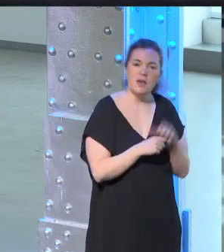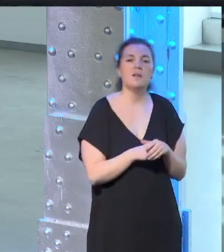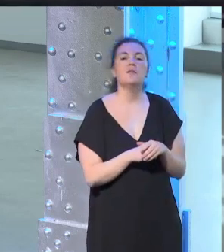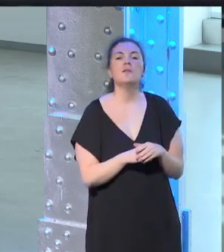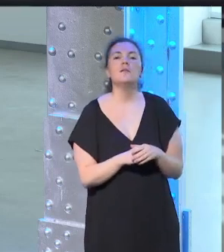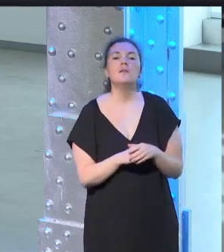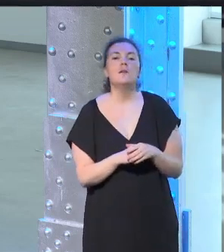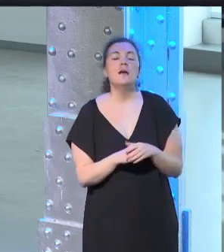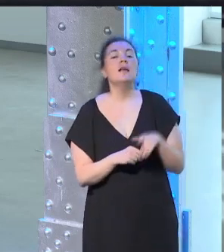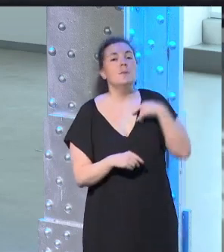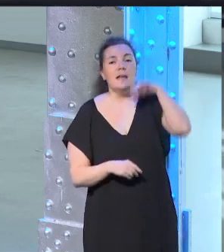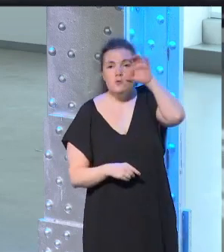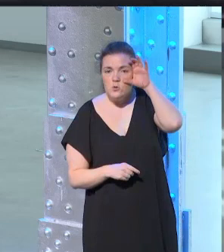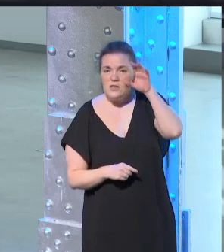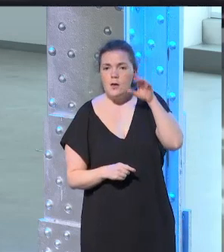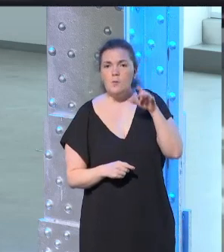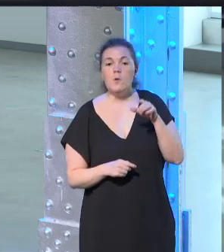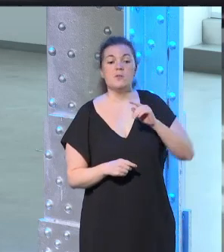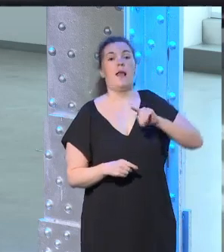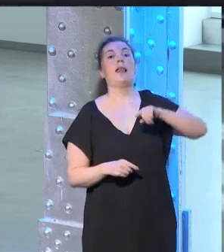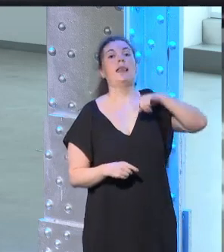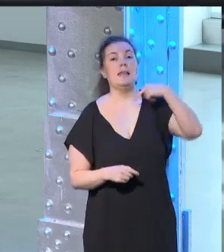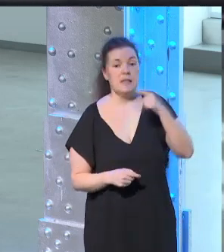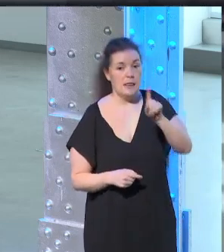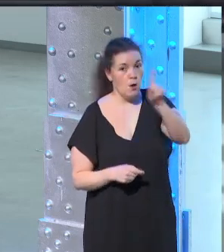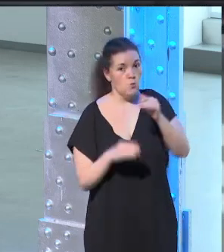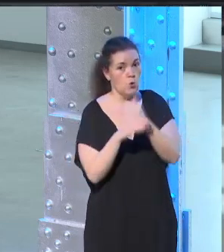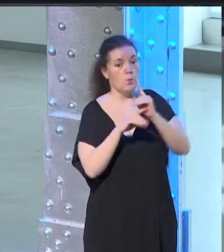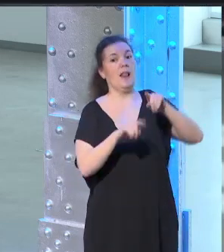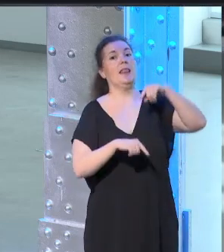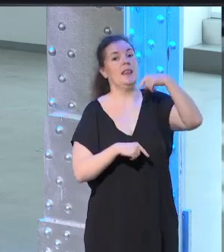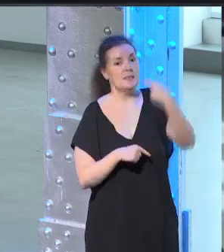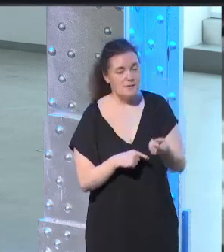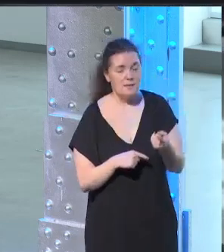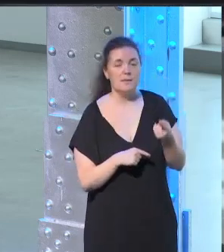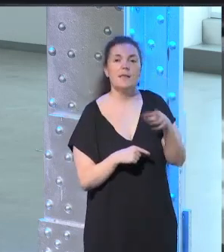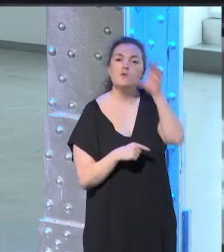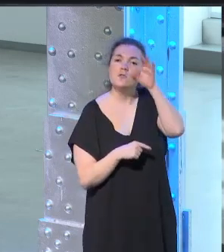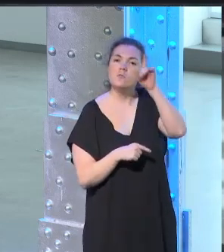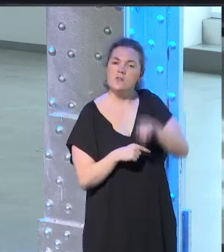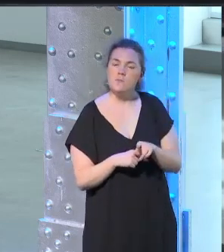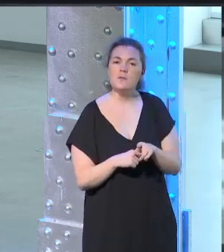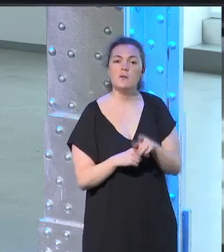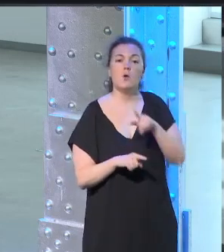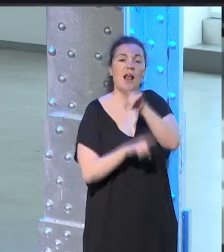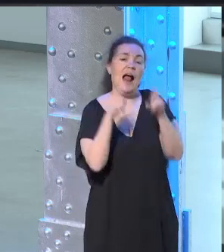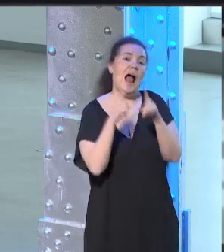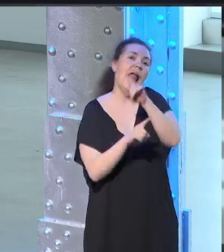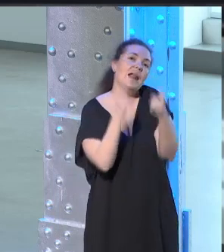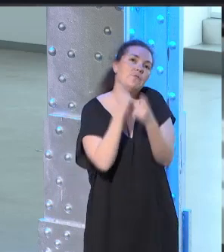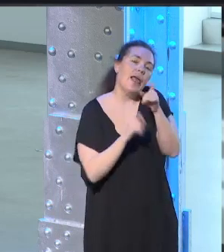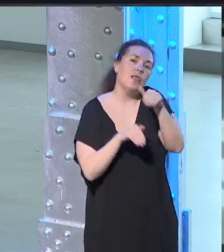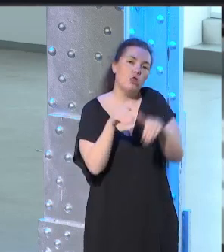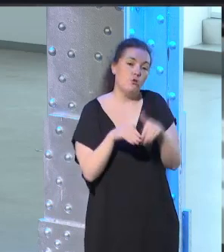Vila. Escuchamos también al día siguiente del 1 de octubre, al día siguiente del referéndum, o lo que